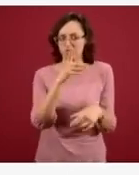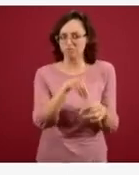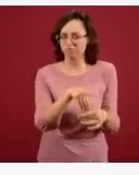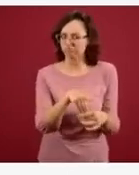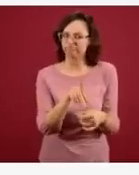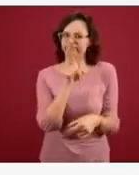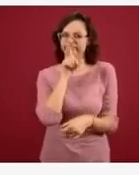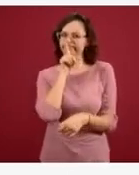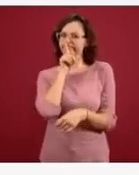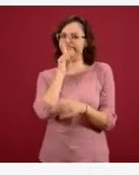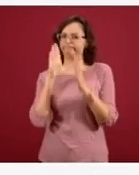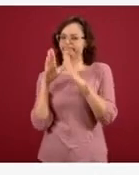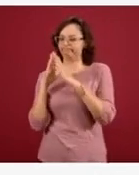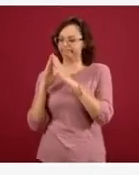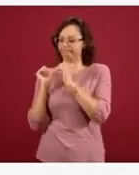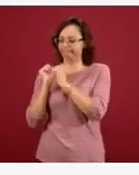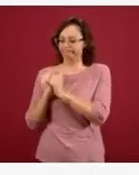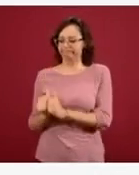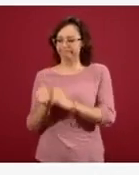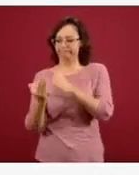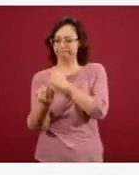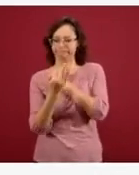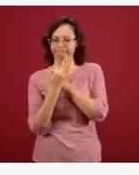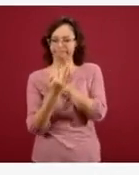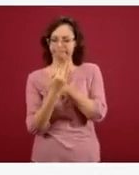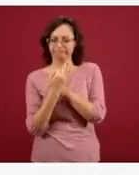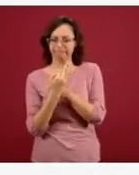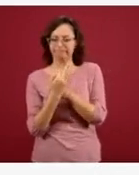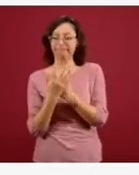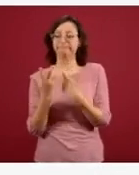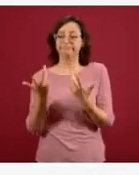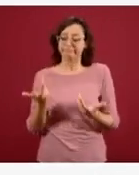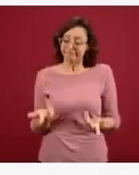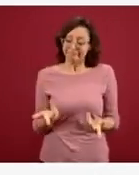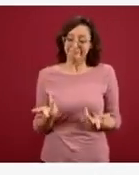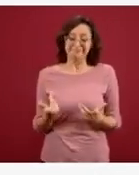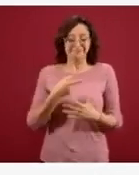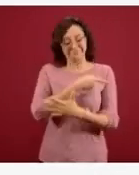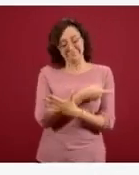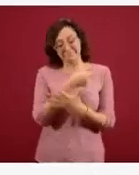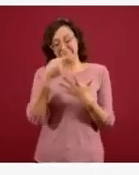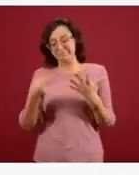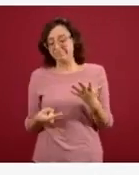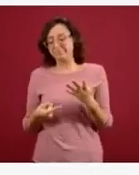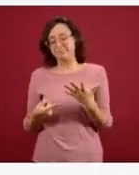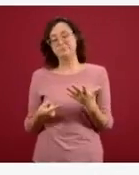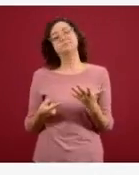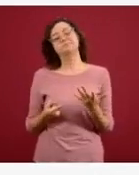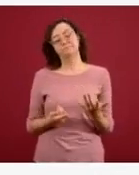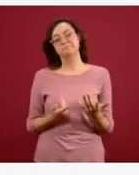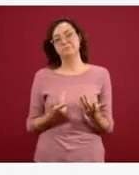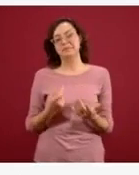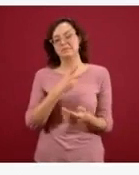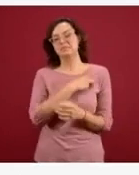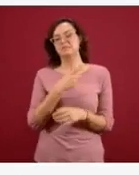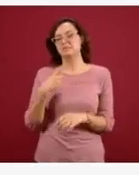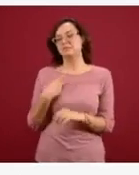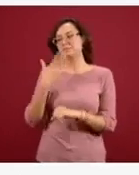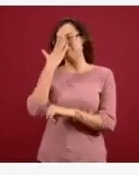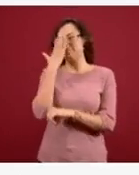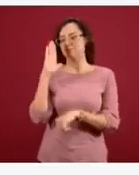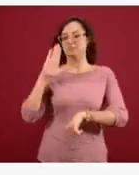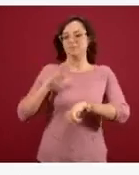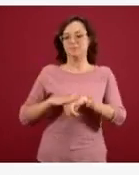de su domicilio o de su resguardo y acudir a un banco de sangre a donar, son puntos totalmente importantes que debemos de tener en